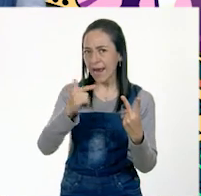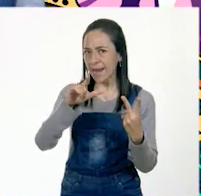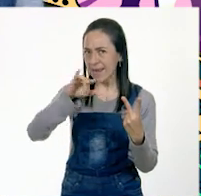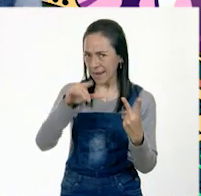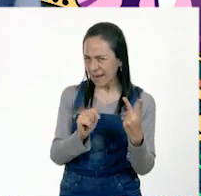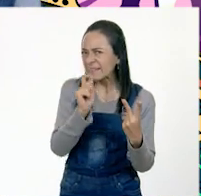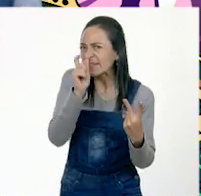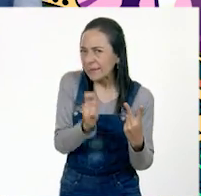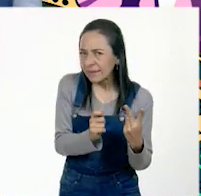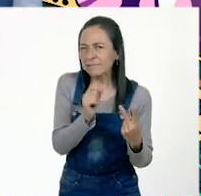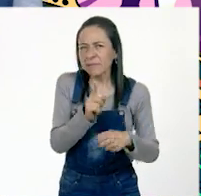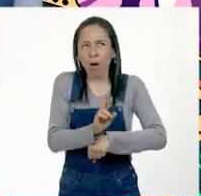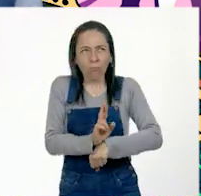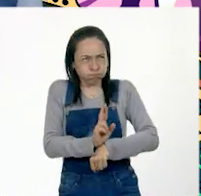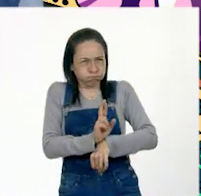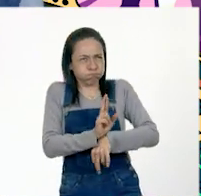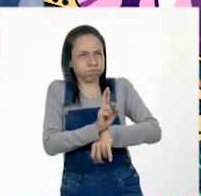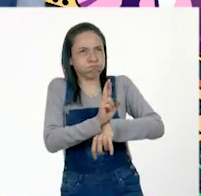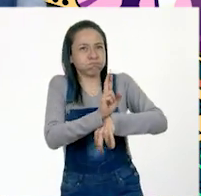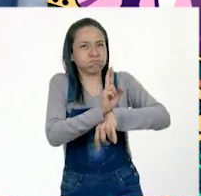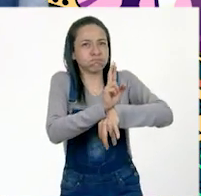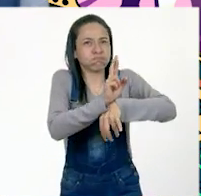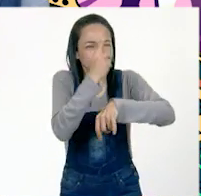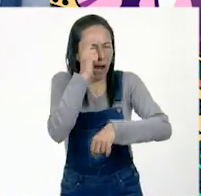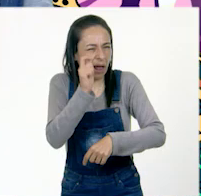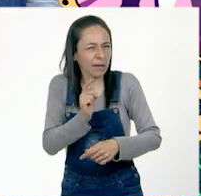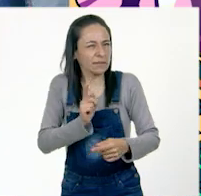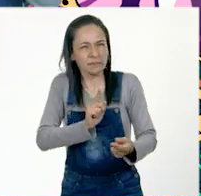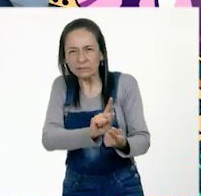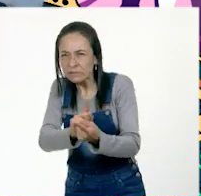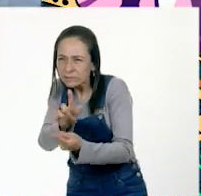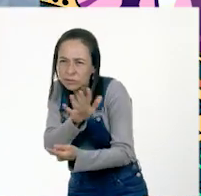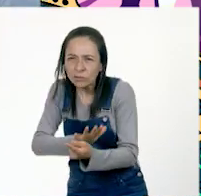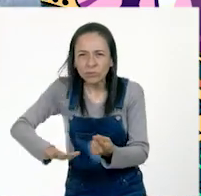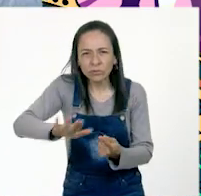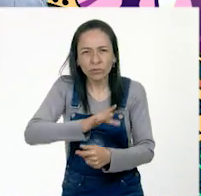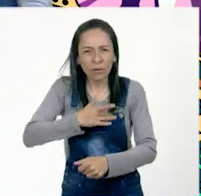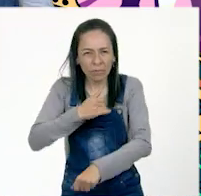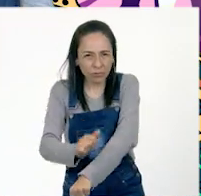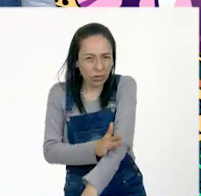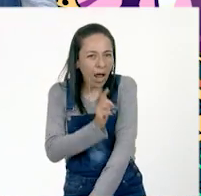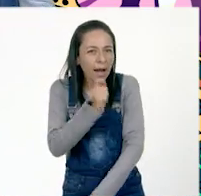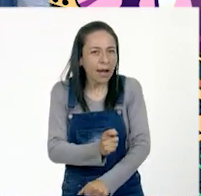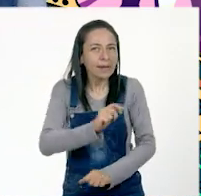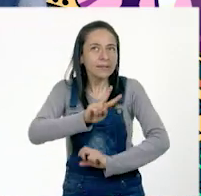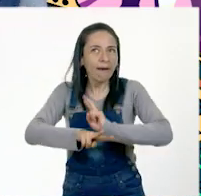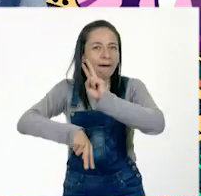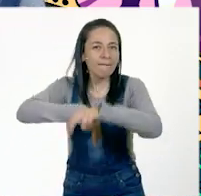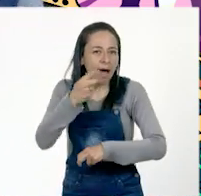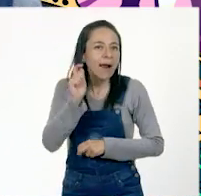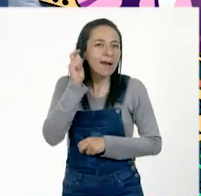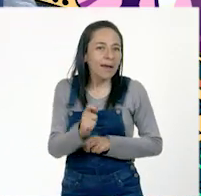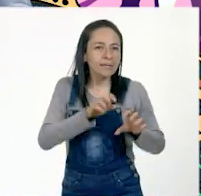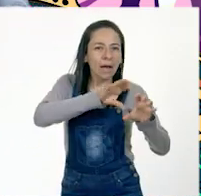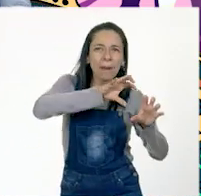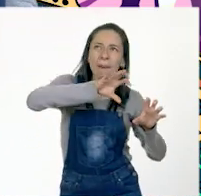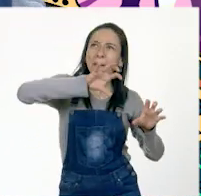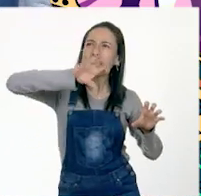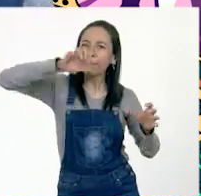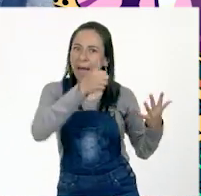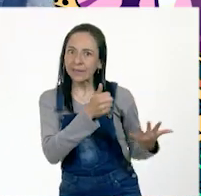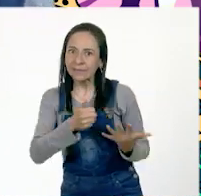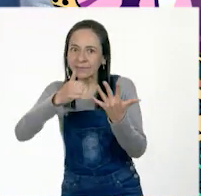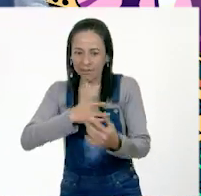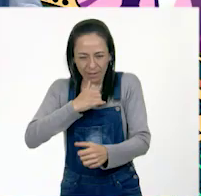era conocer la profundidad, los planetas de las 6 emociones básicas. ¡Ajá!